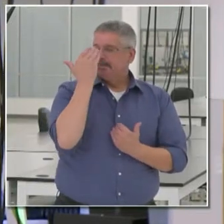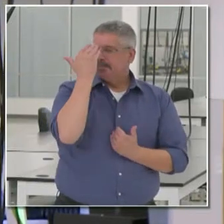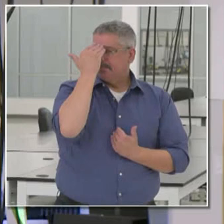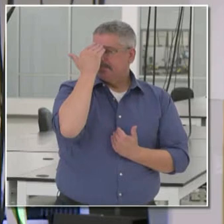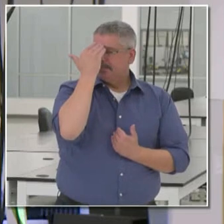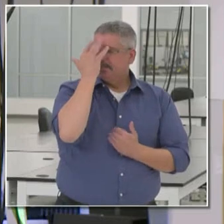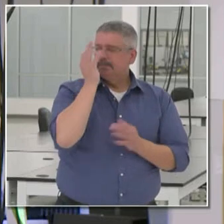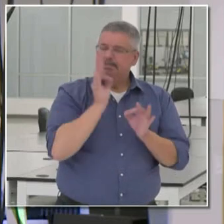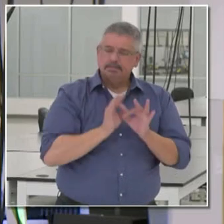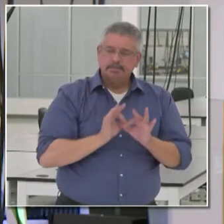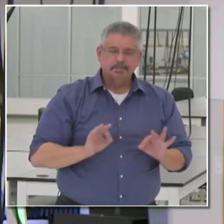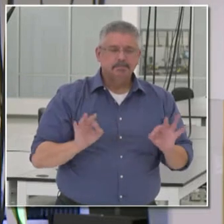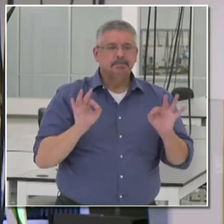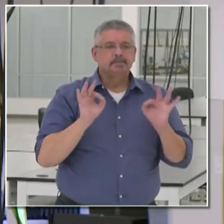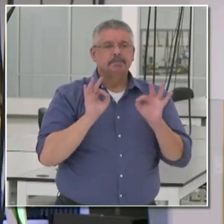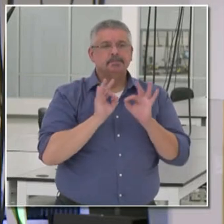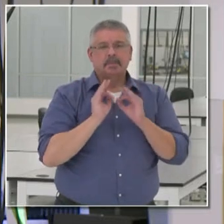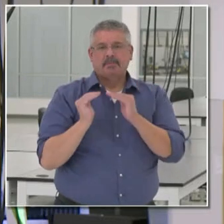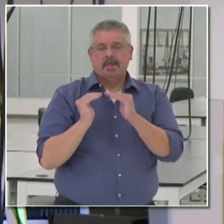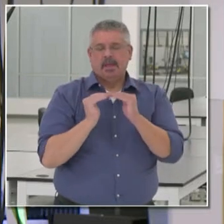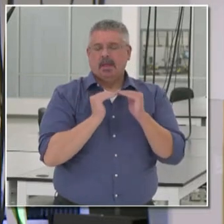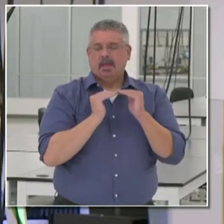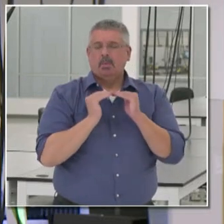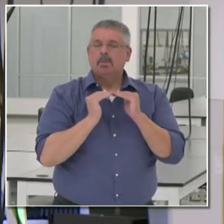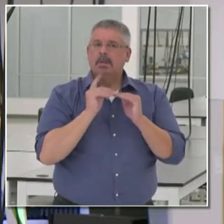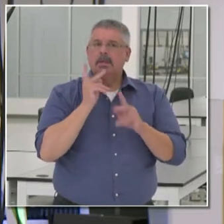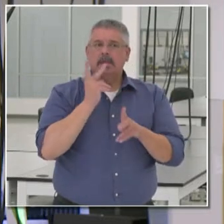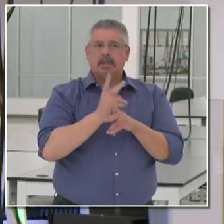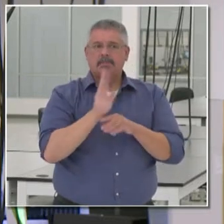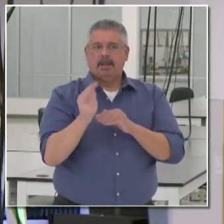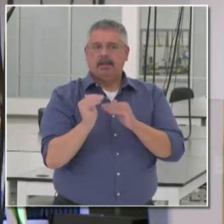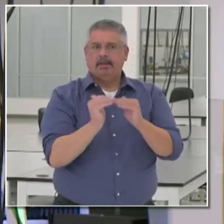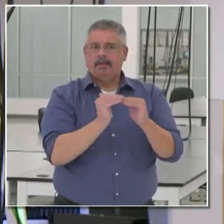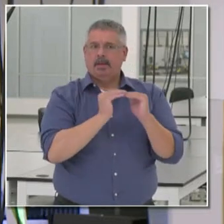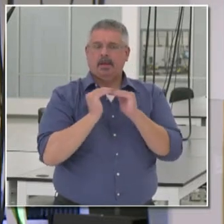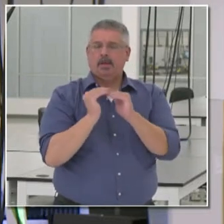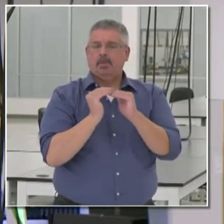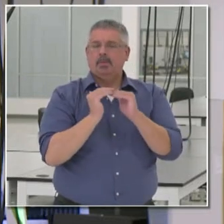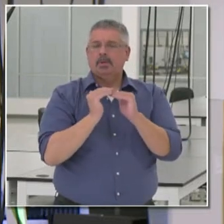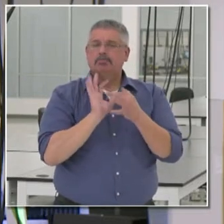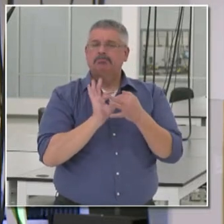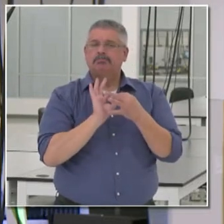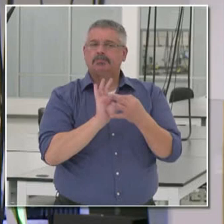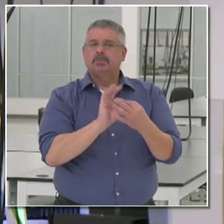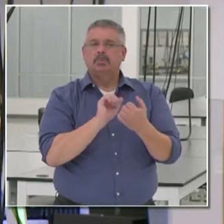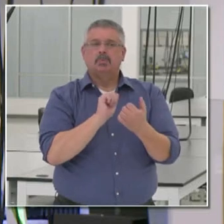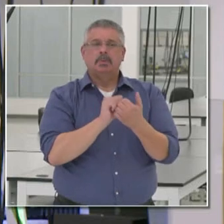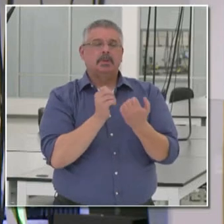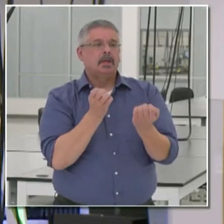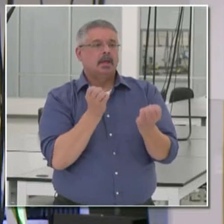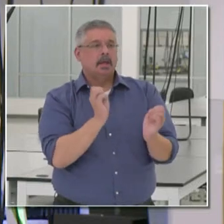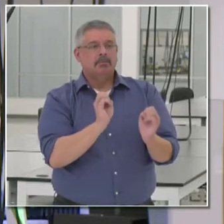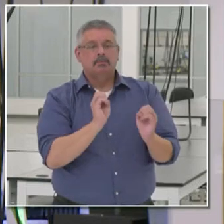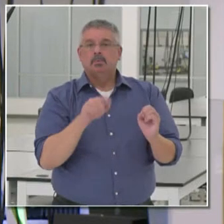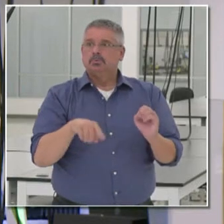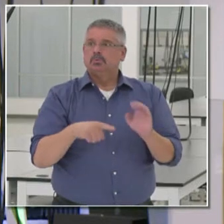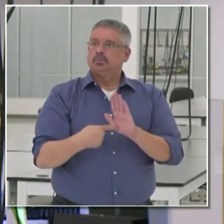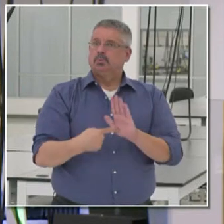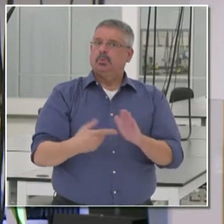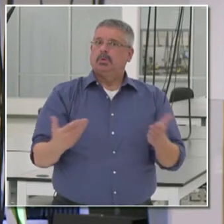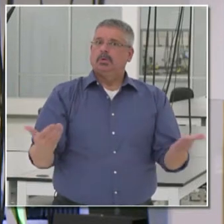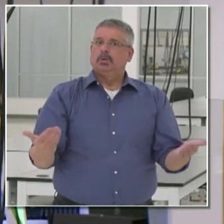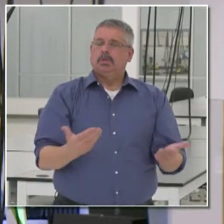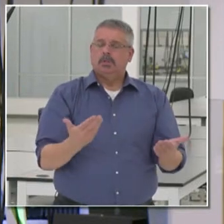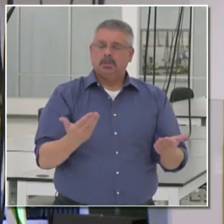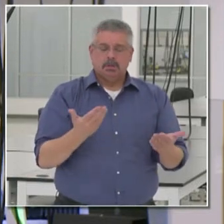más de lo importante que es la equidad y en mantenerse esa equidad en cuanto a los esfuerzos que estamos